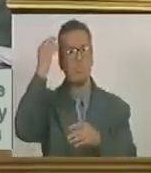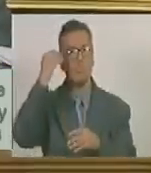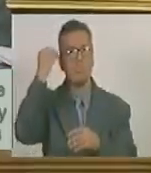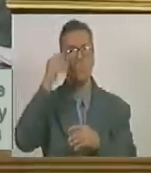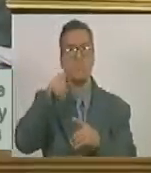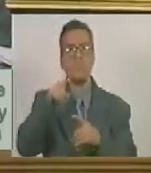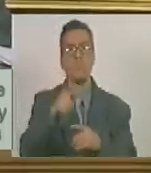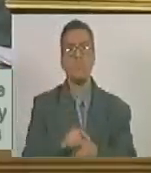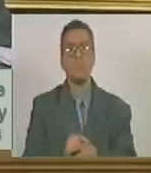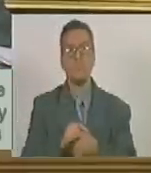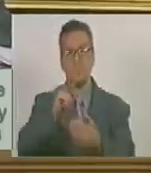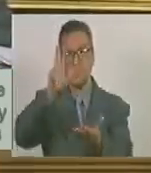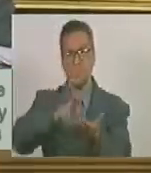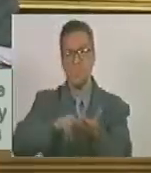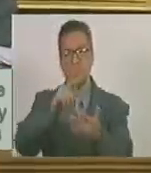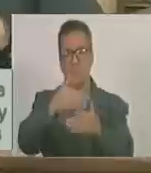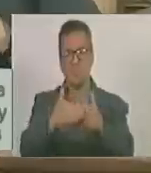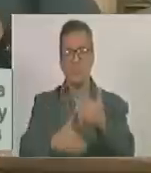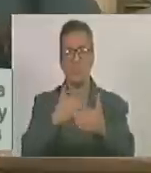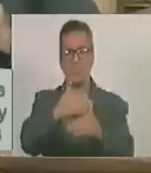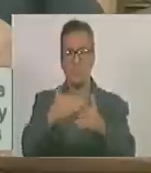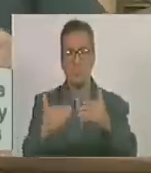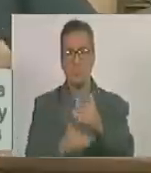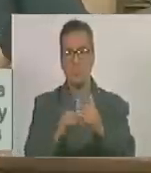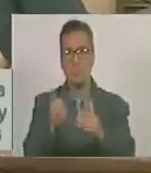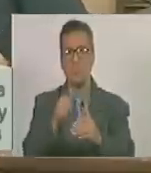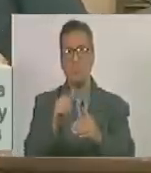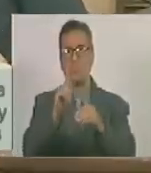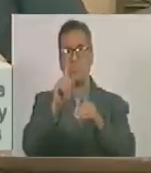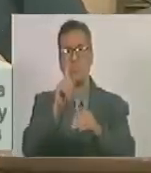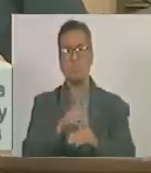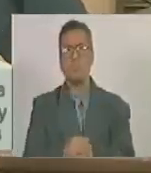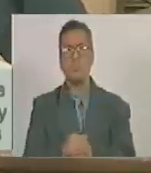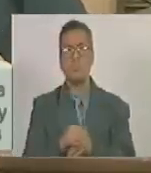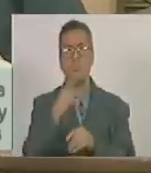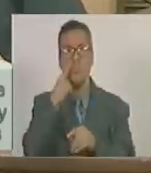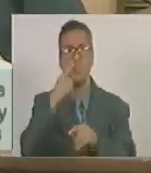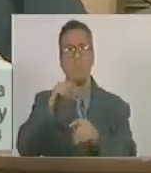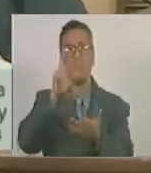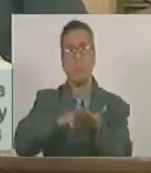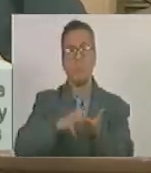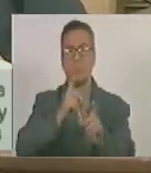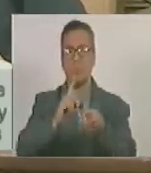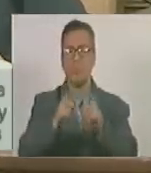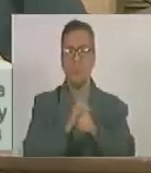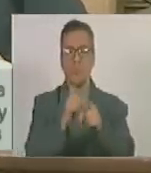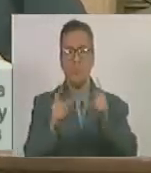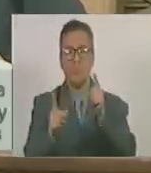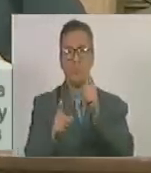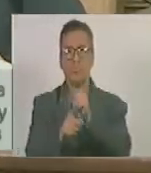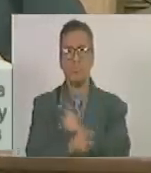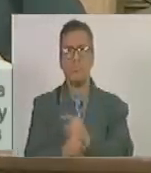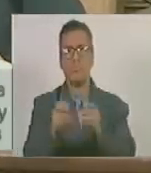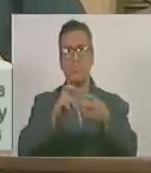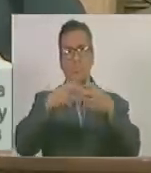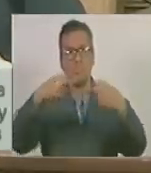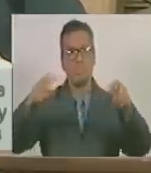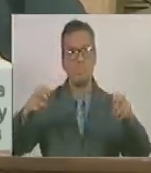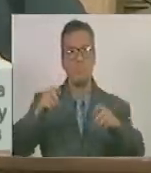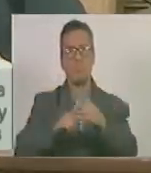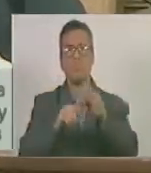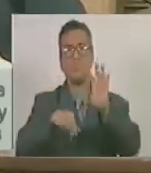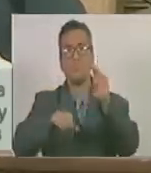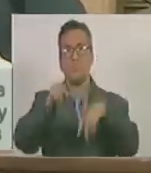consideración, aprobado. Siguiente. Décimo primero. Se sugiere aprobar con modificación el contenido del